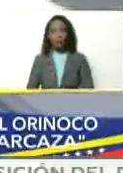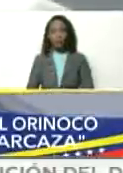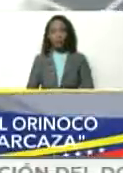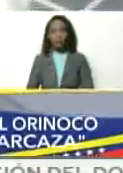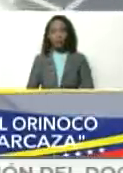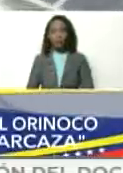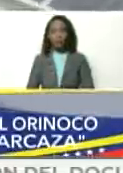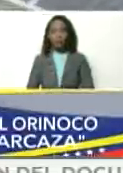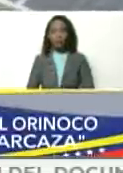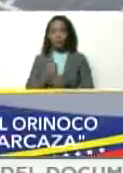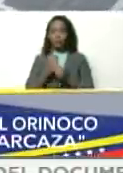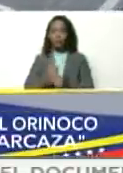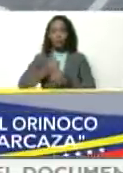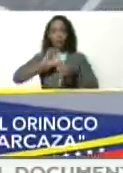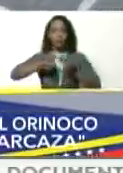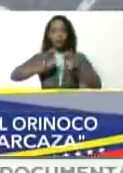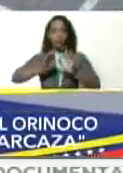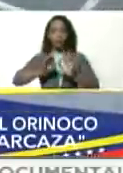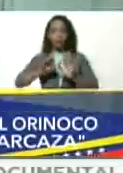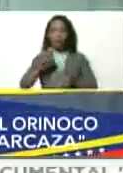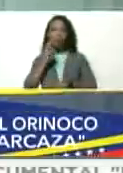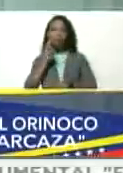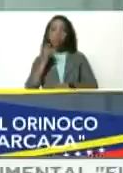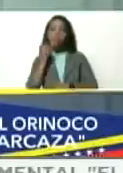Guarautuma, Yoricuare, Nacane, Orihuacaneja.